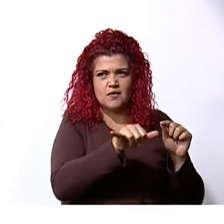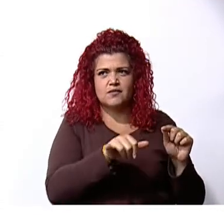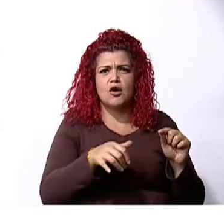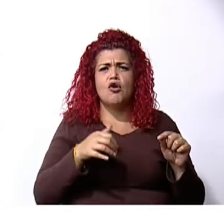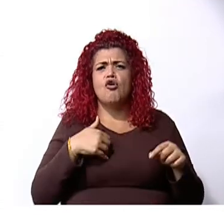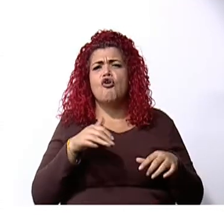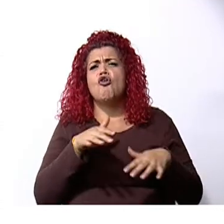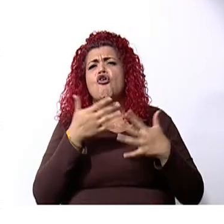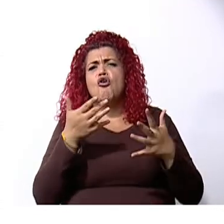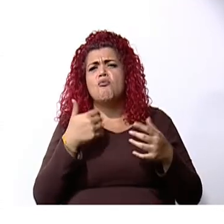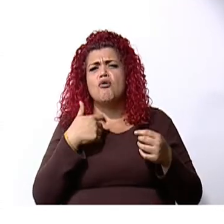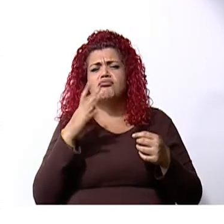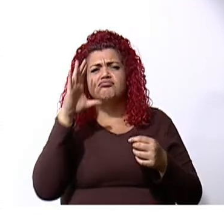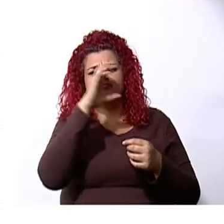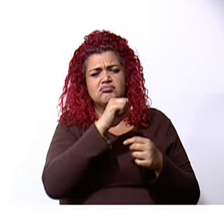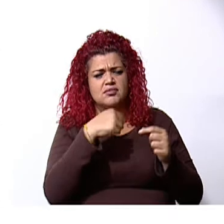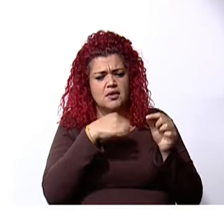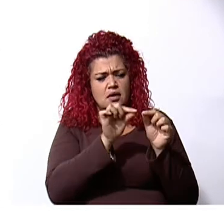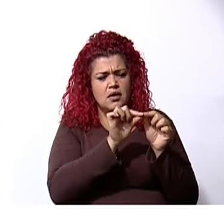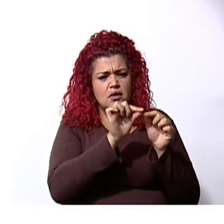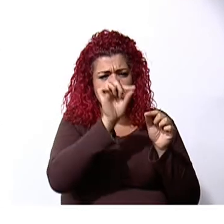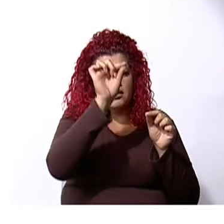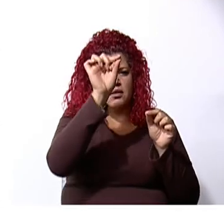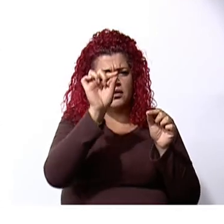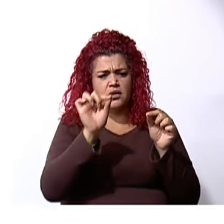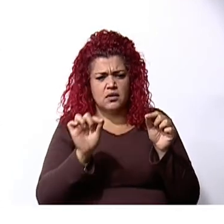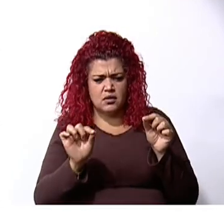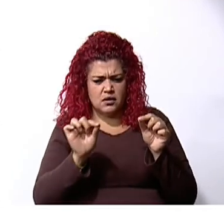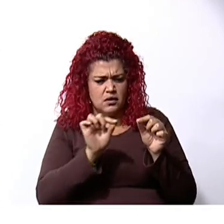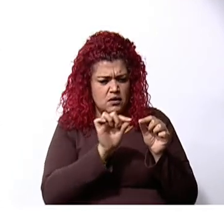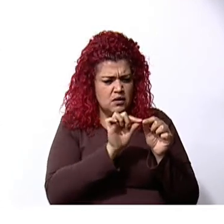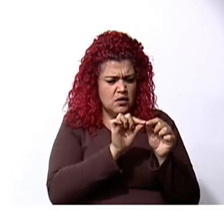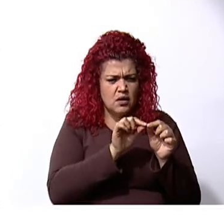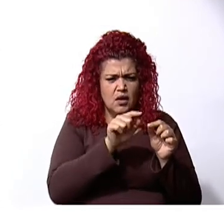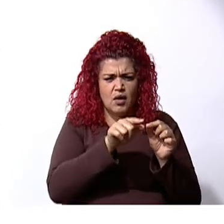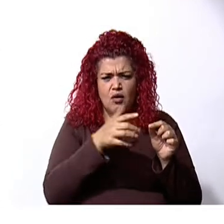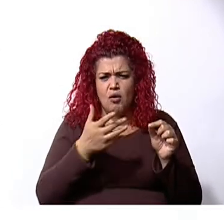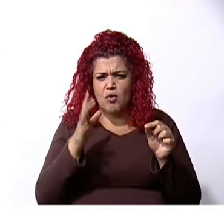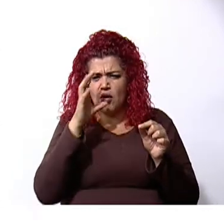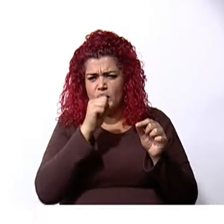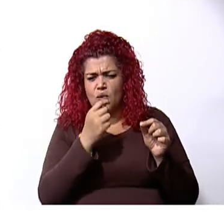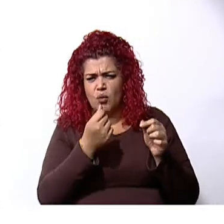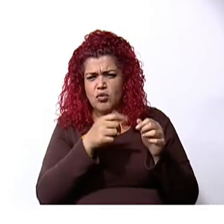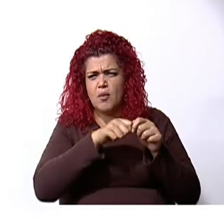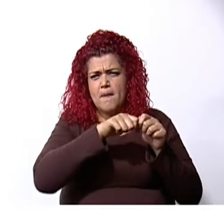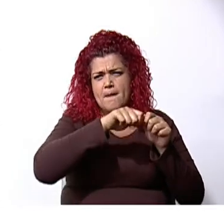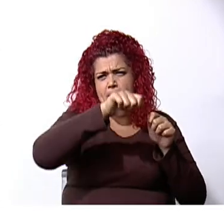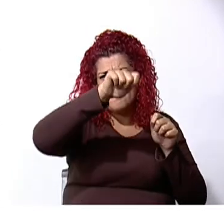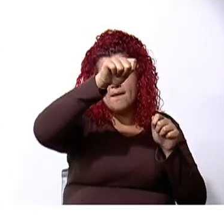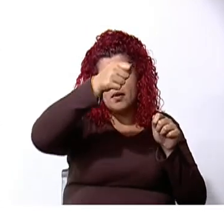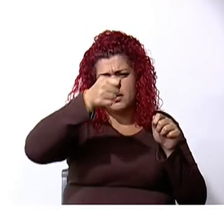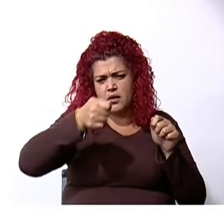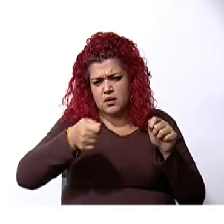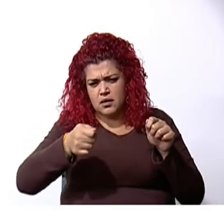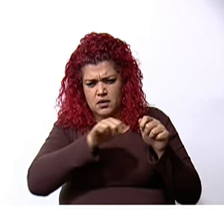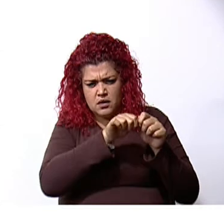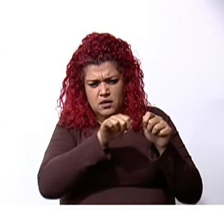esos triángulos? ¿Cómo? ¿Cuál es la manera de obtener el perímetro de esos triángulos? Ya ustedes lo vieron